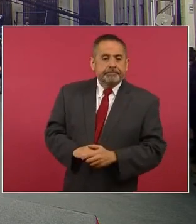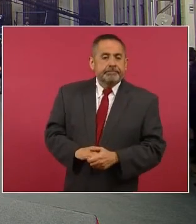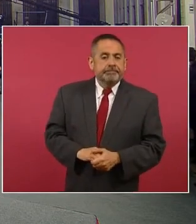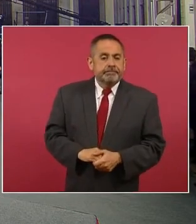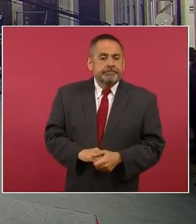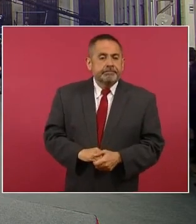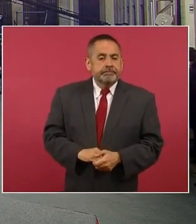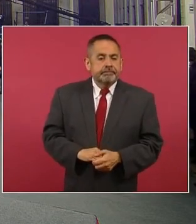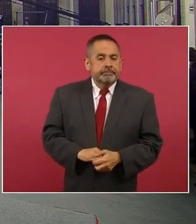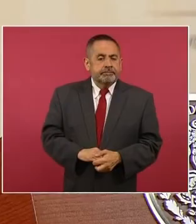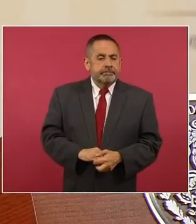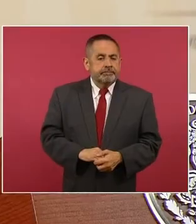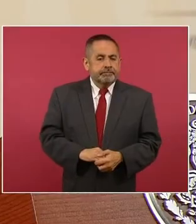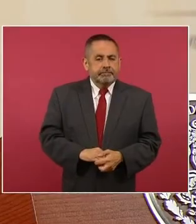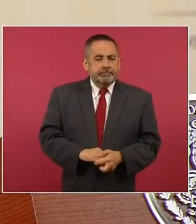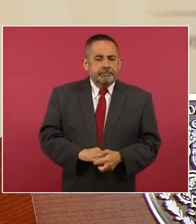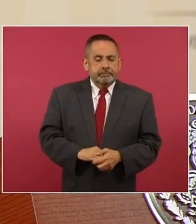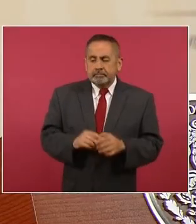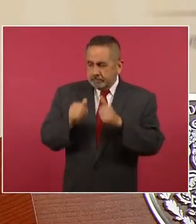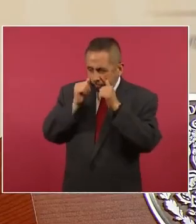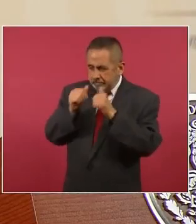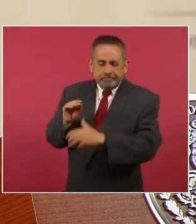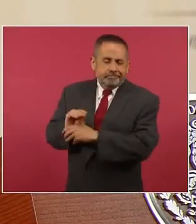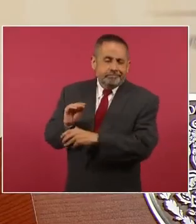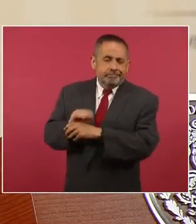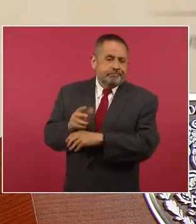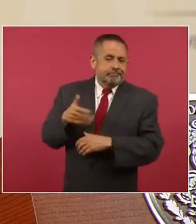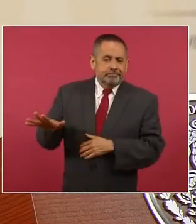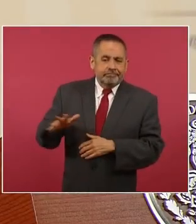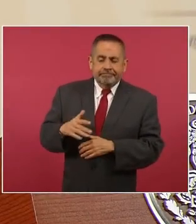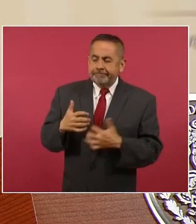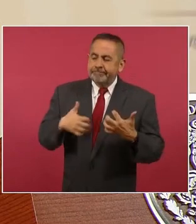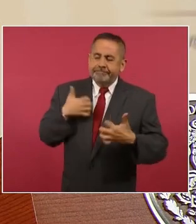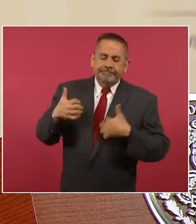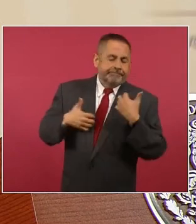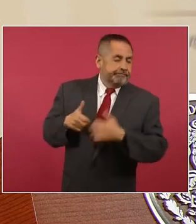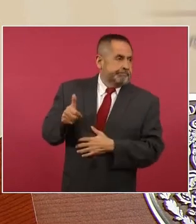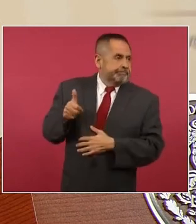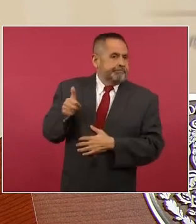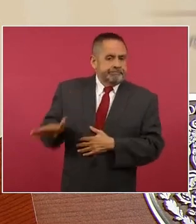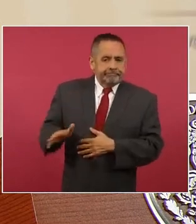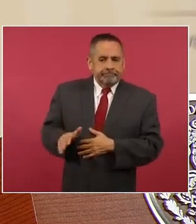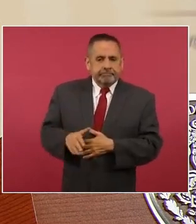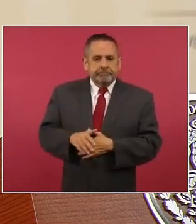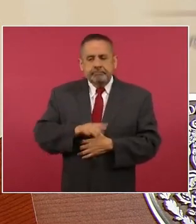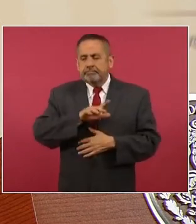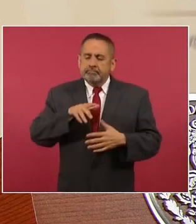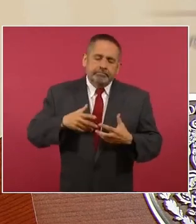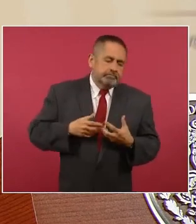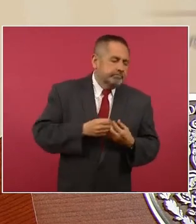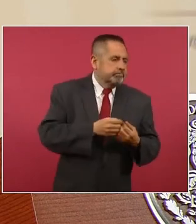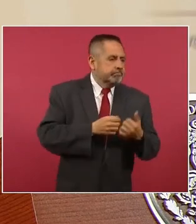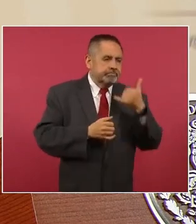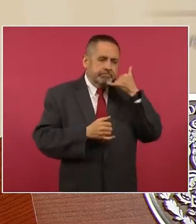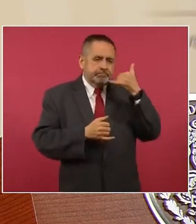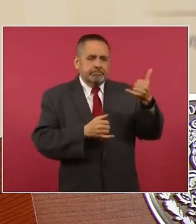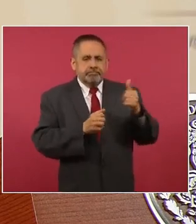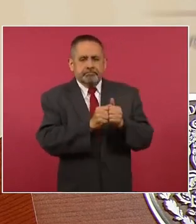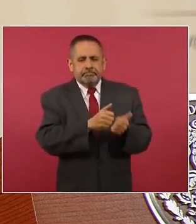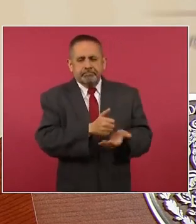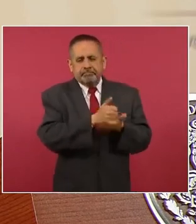No los atiende, se molesta, y luego le habla a un